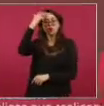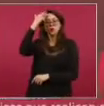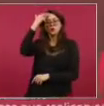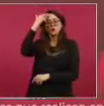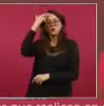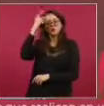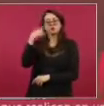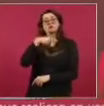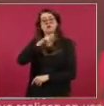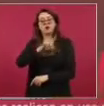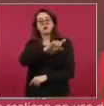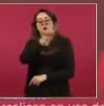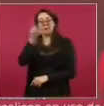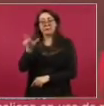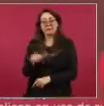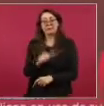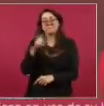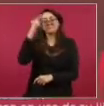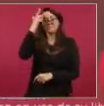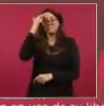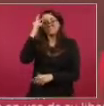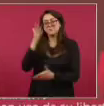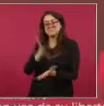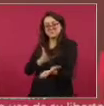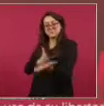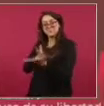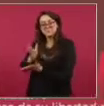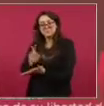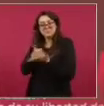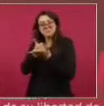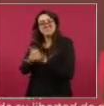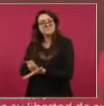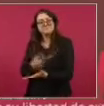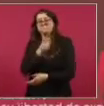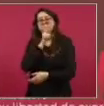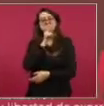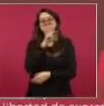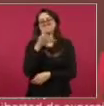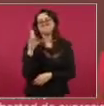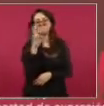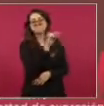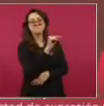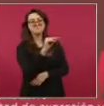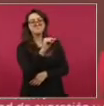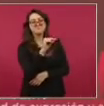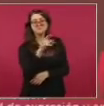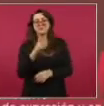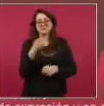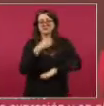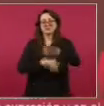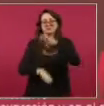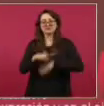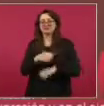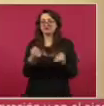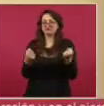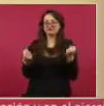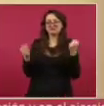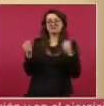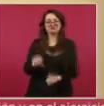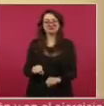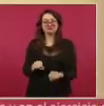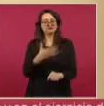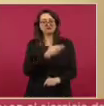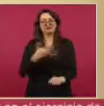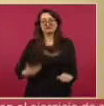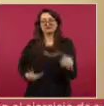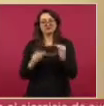se sintieron con suficiente poder para defender sus intereses e imponer sus decisiones.